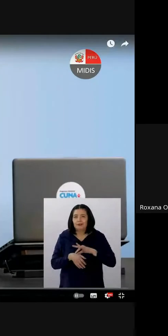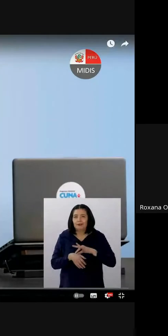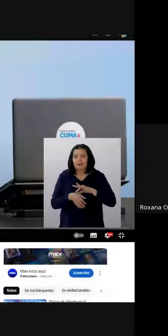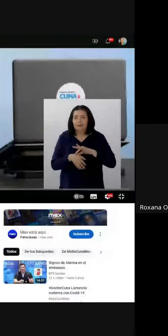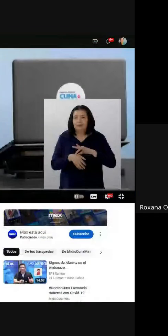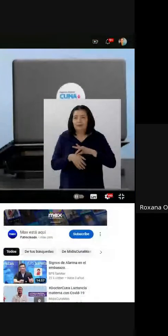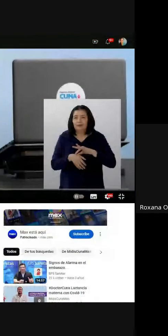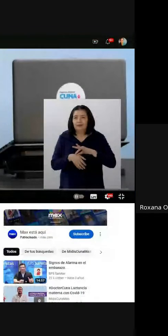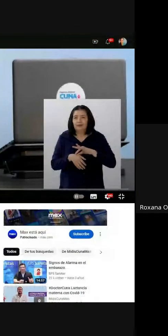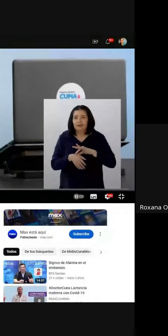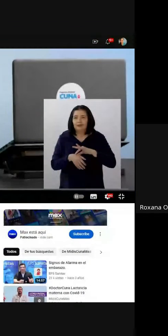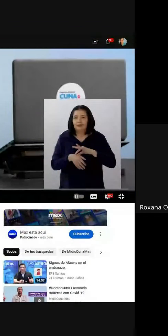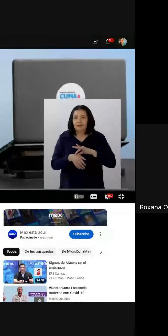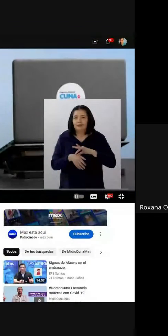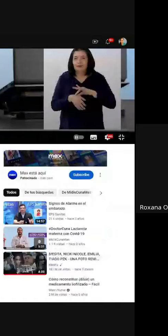Castillo. velocidad.